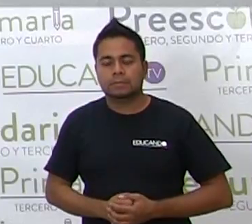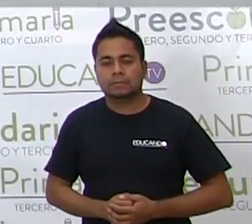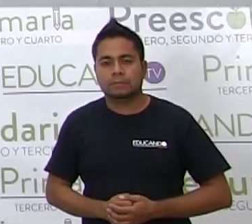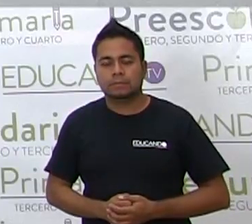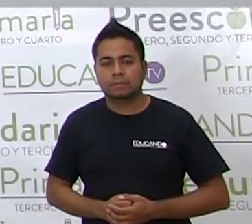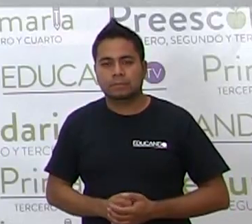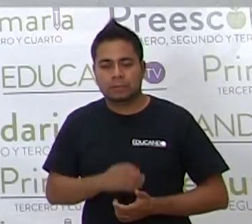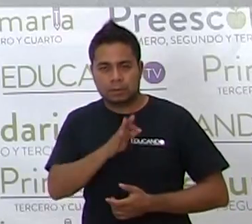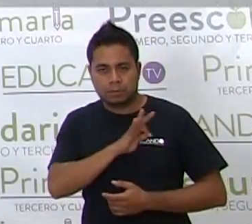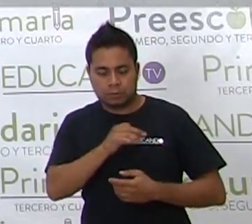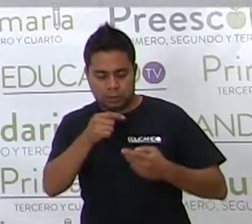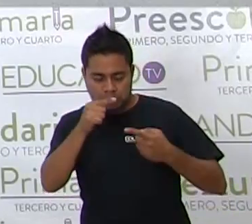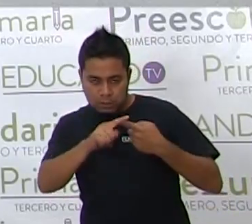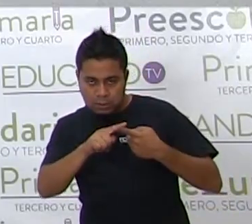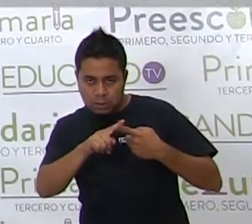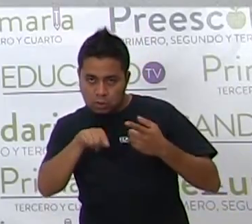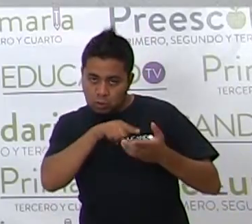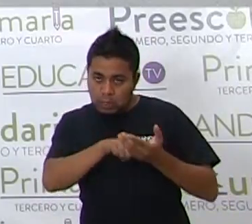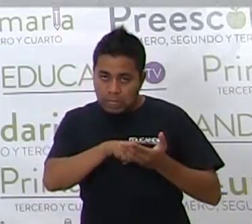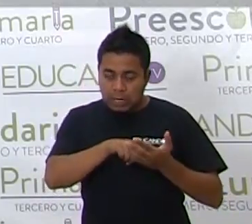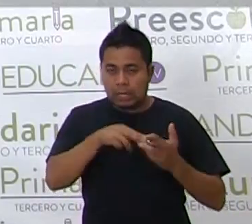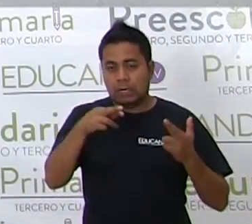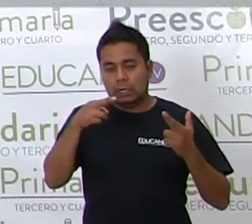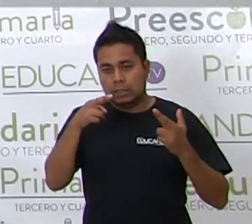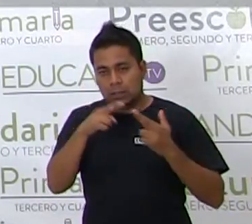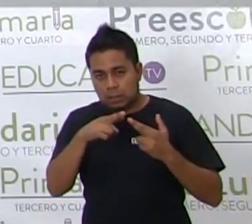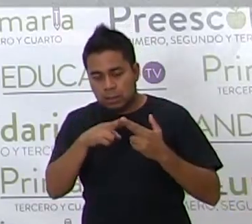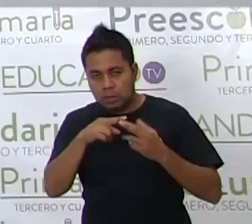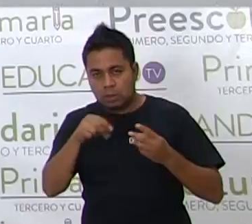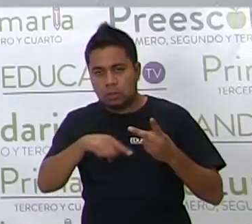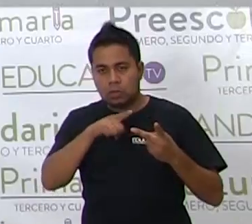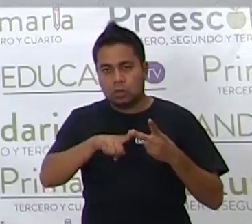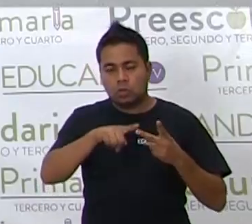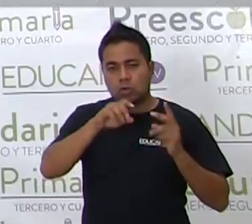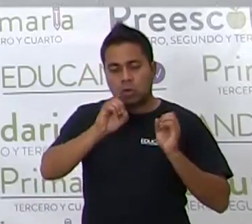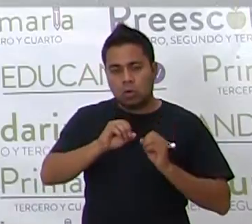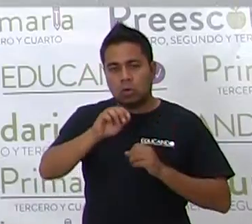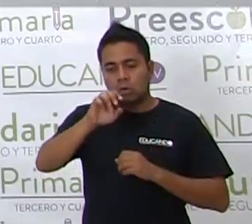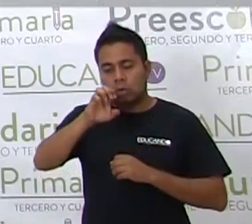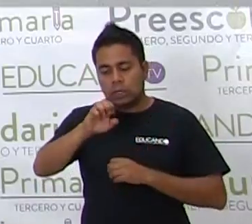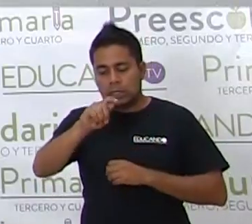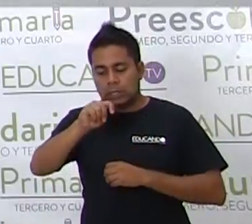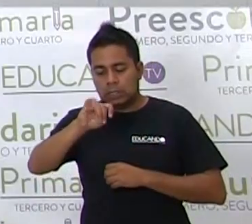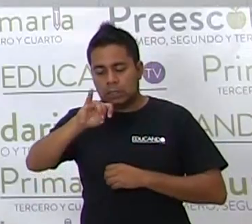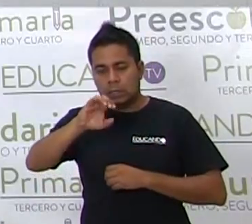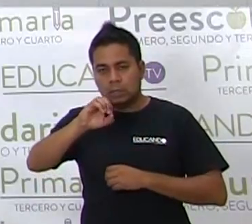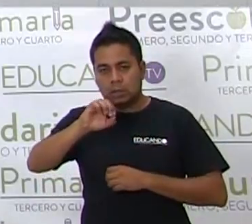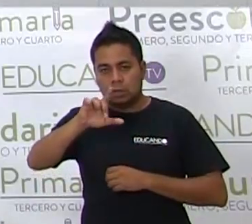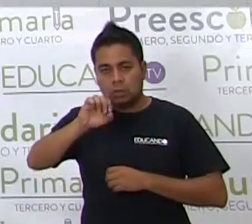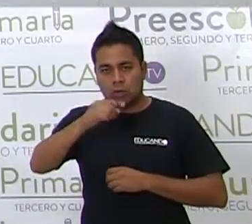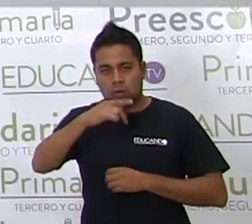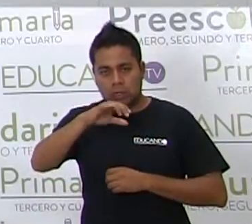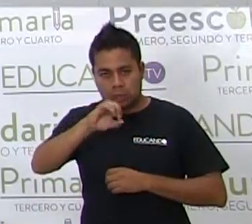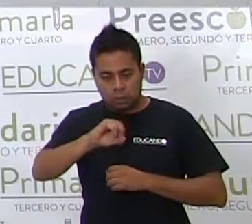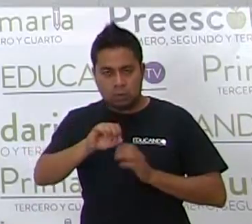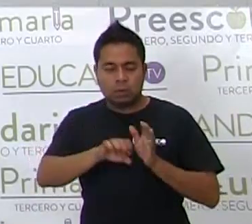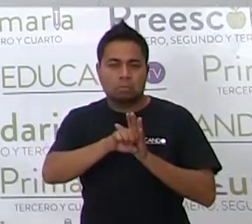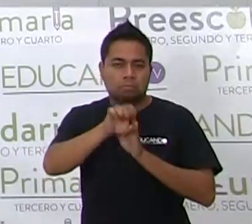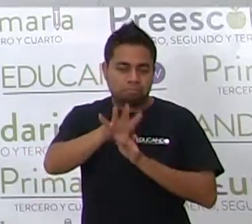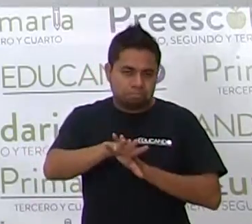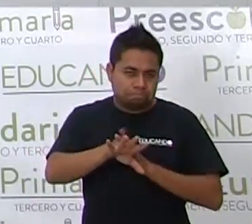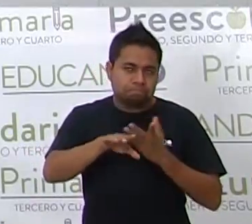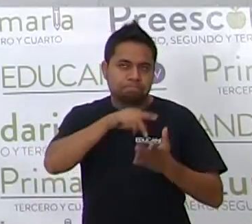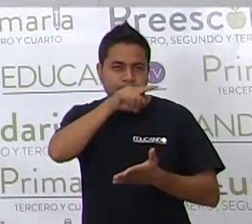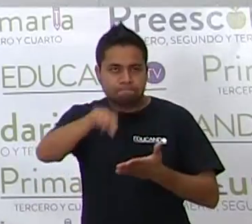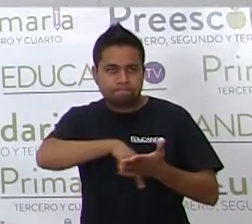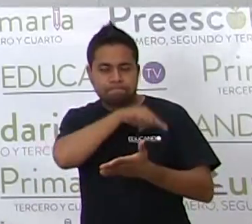de este tipo, religioso o etiológicas, porque hablamos de lugares. Puede ser a lo mejor algún